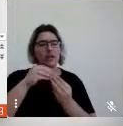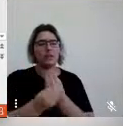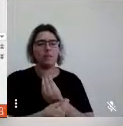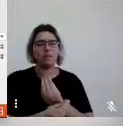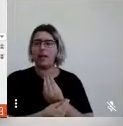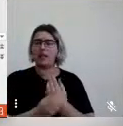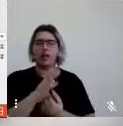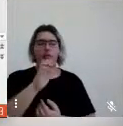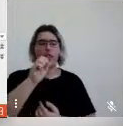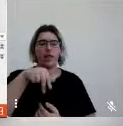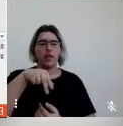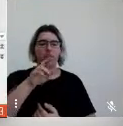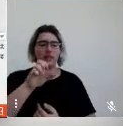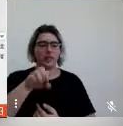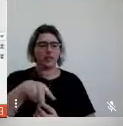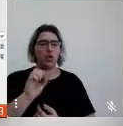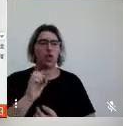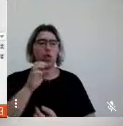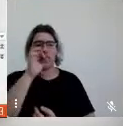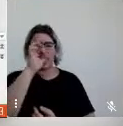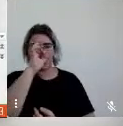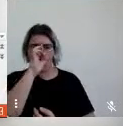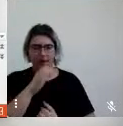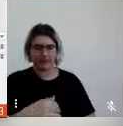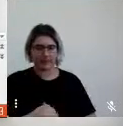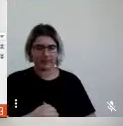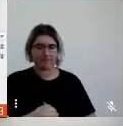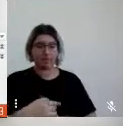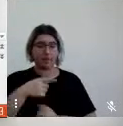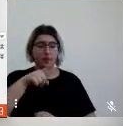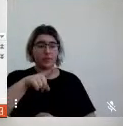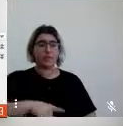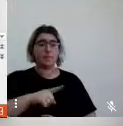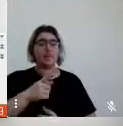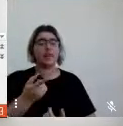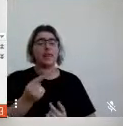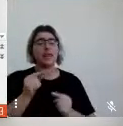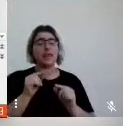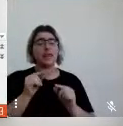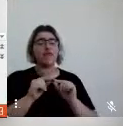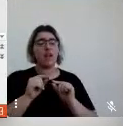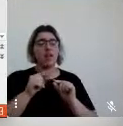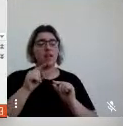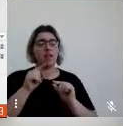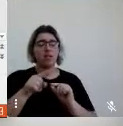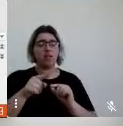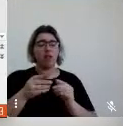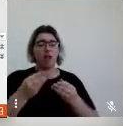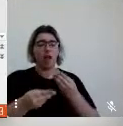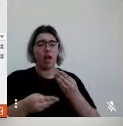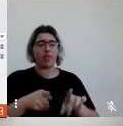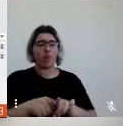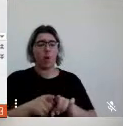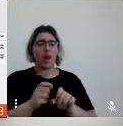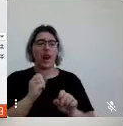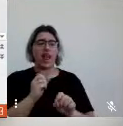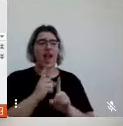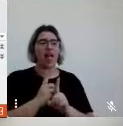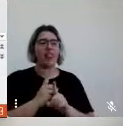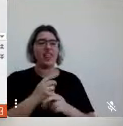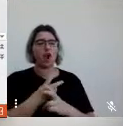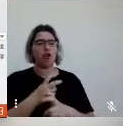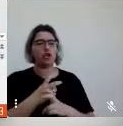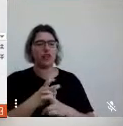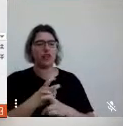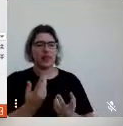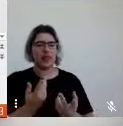El butirato en el intestino también ejerce una acción a nivel antioxidante, antiinflamatoria y es